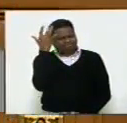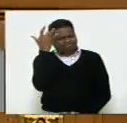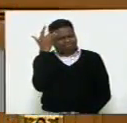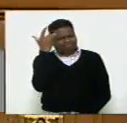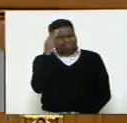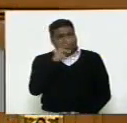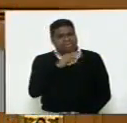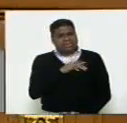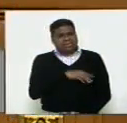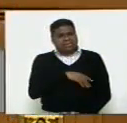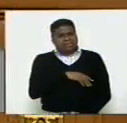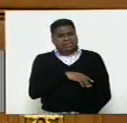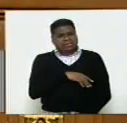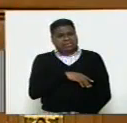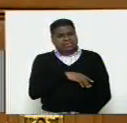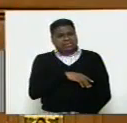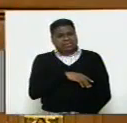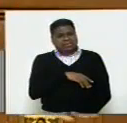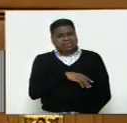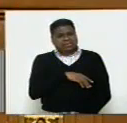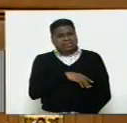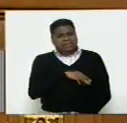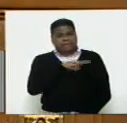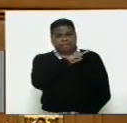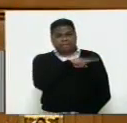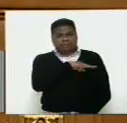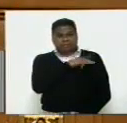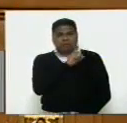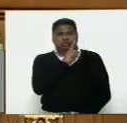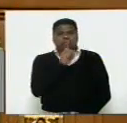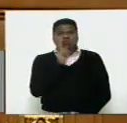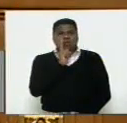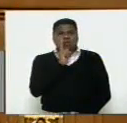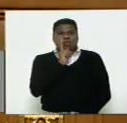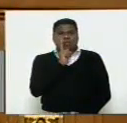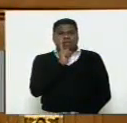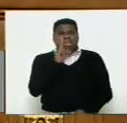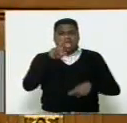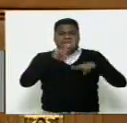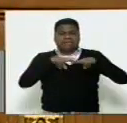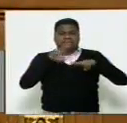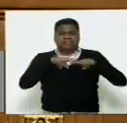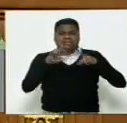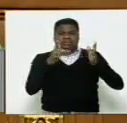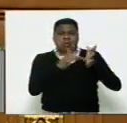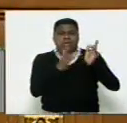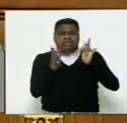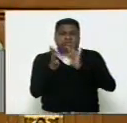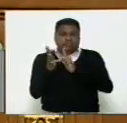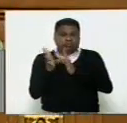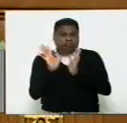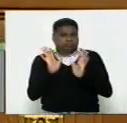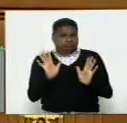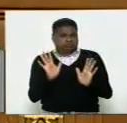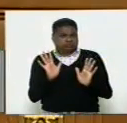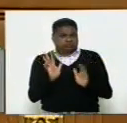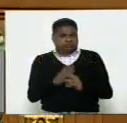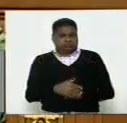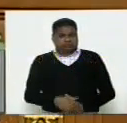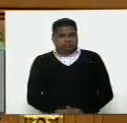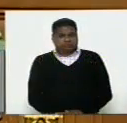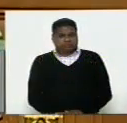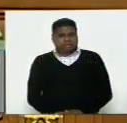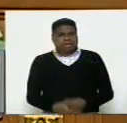Misión Niño Jesús, pero no pudimos avanzar. Y ahora, por eso no hay